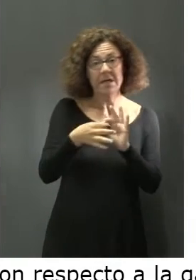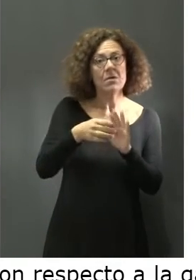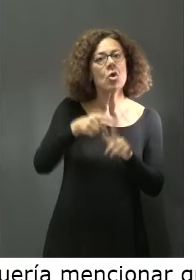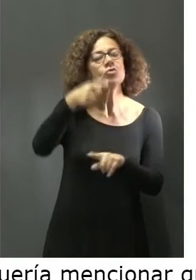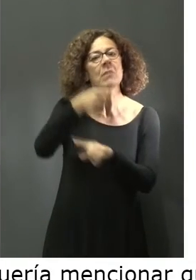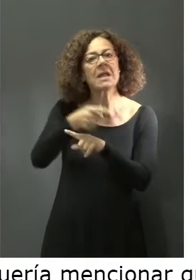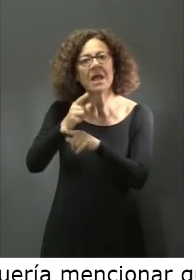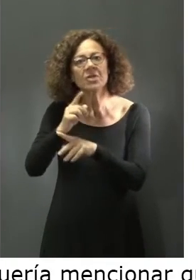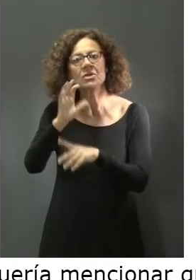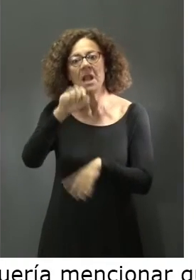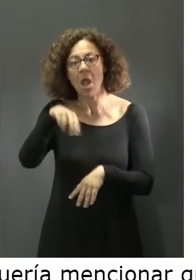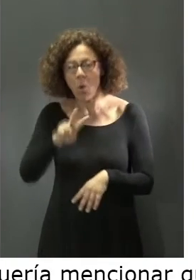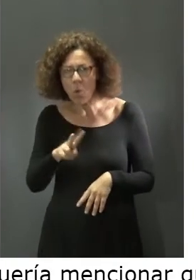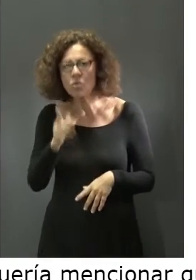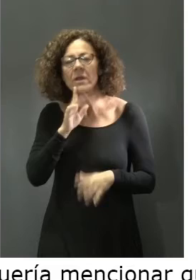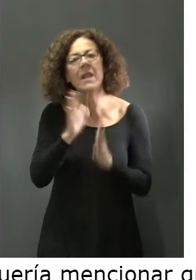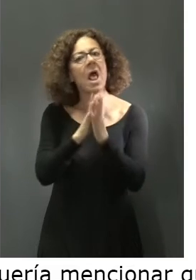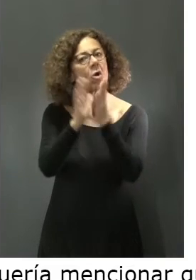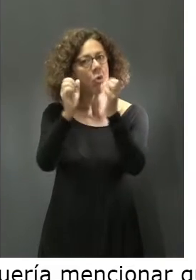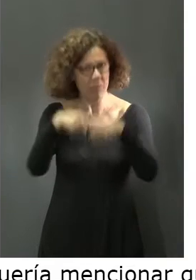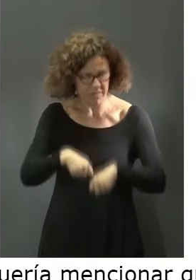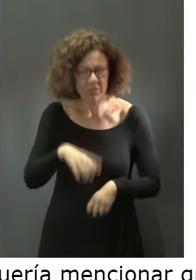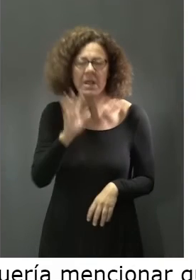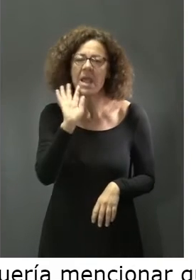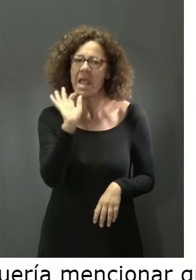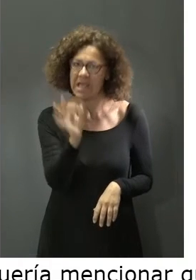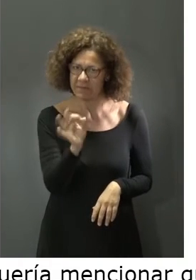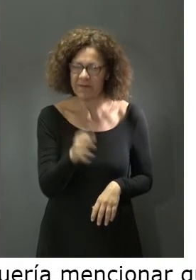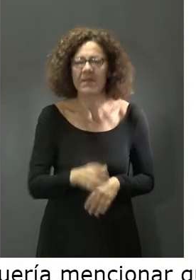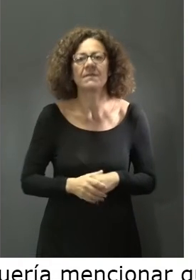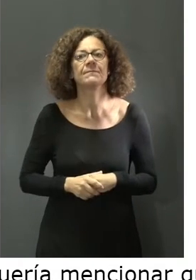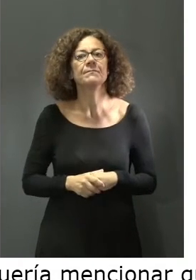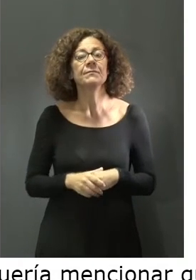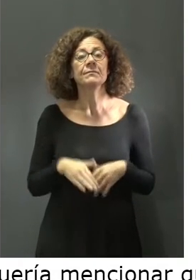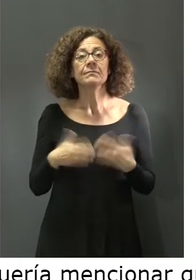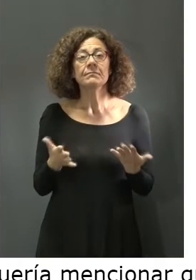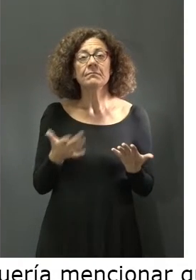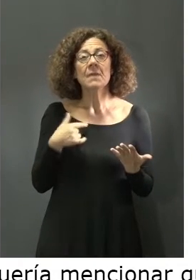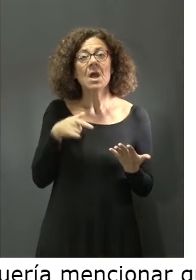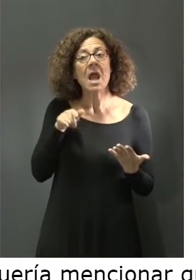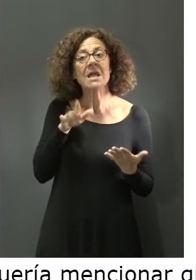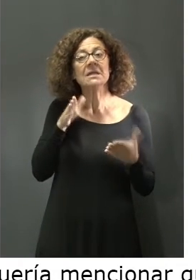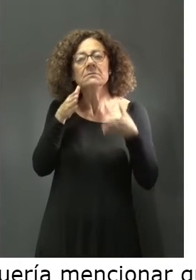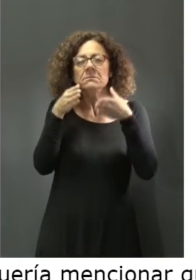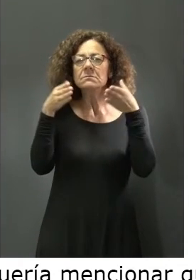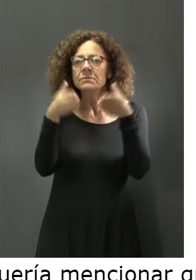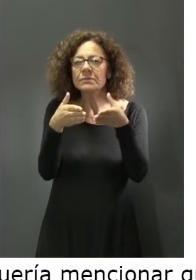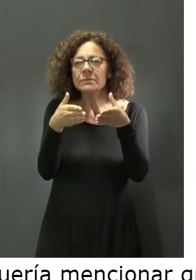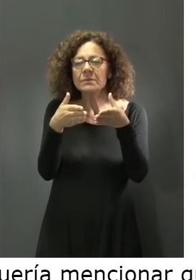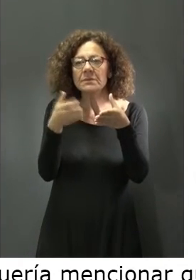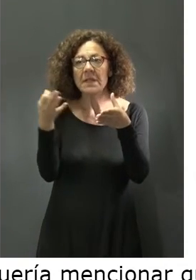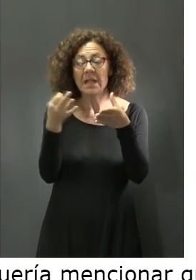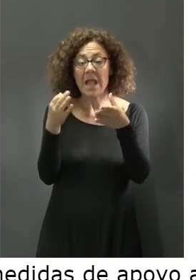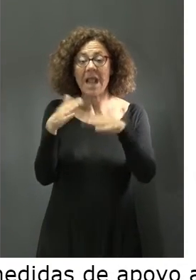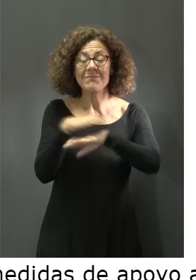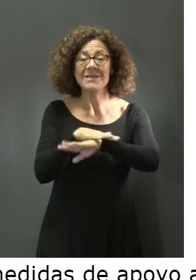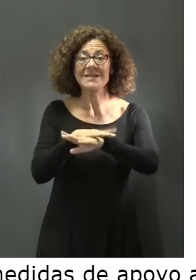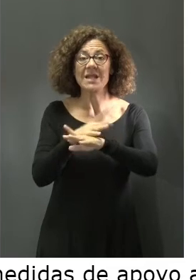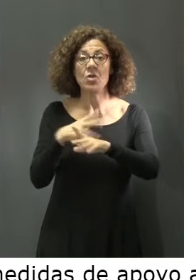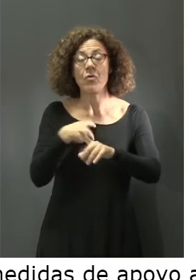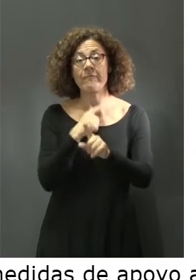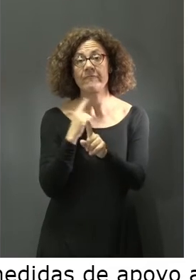¿no?, de Naciones Unidas y de la la Convención. Efectivamente. Pues nada menos que se encarga al Ministerio Fiscal